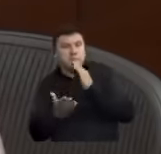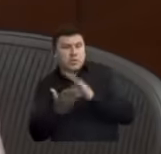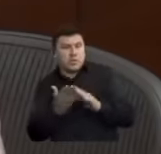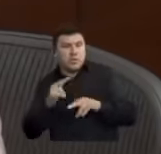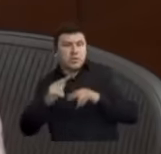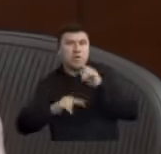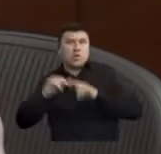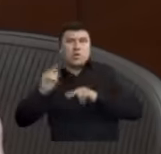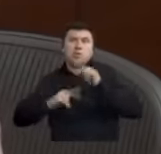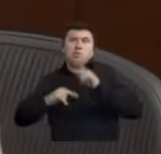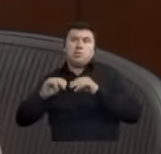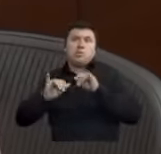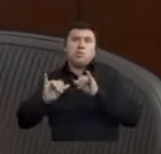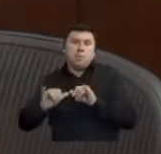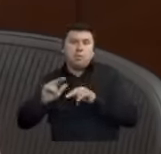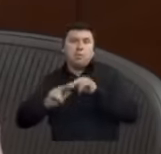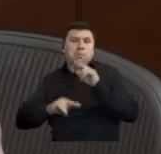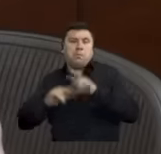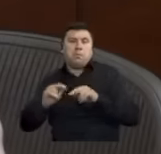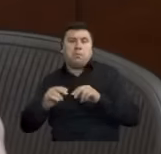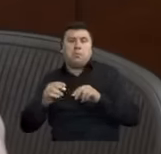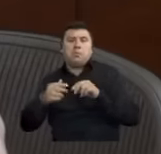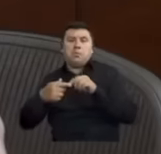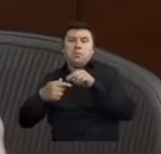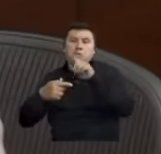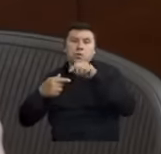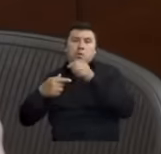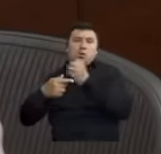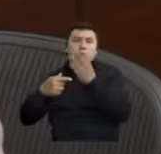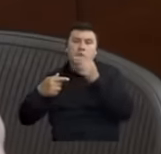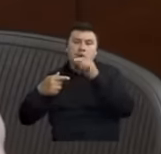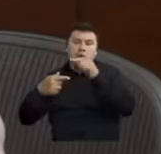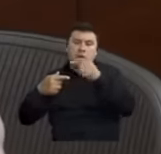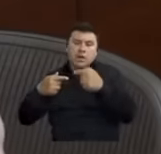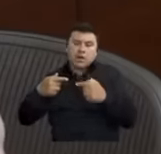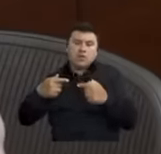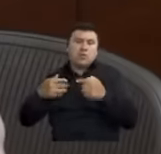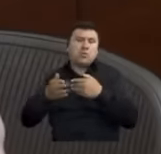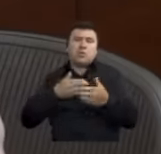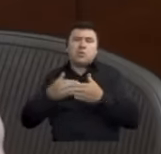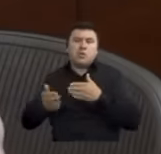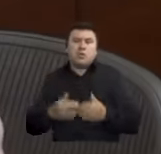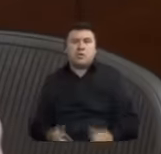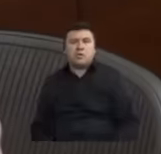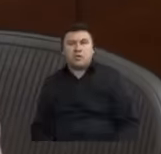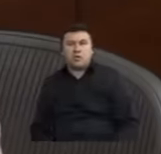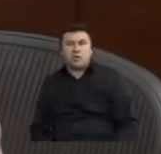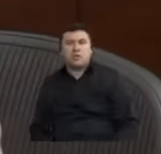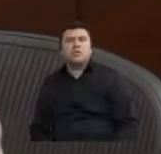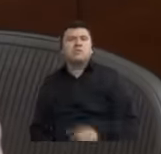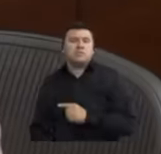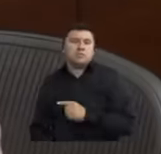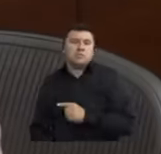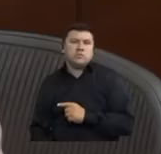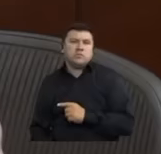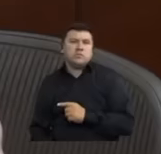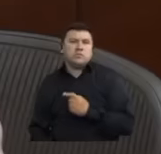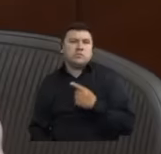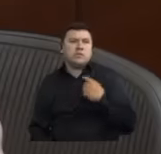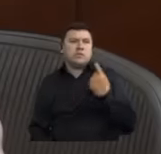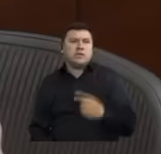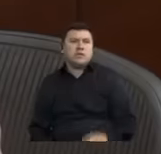de construcción, en números negativos, y a Petro no le importa. Este es un